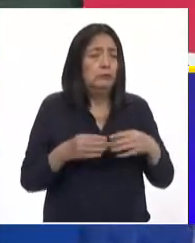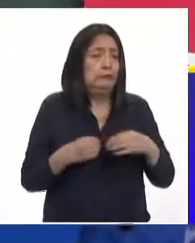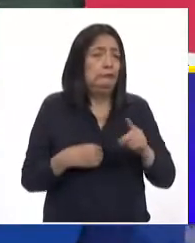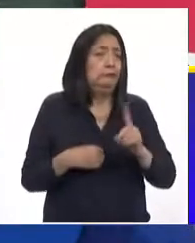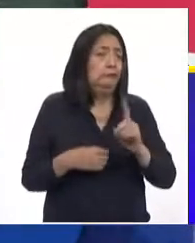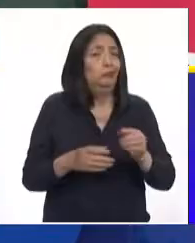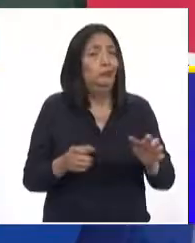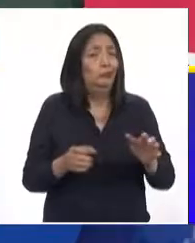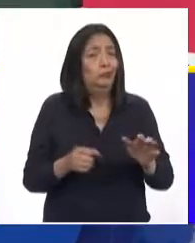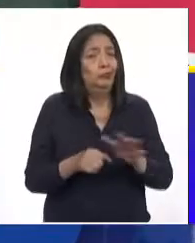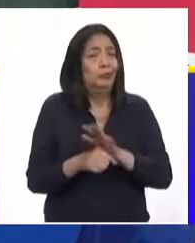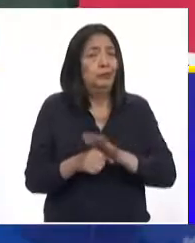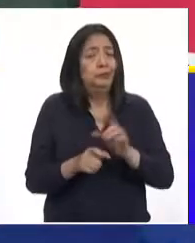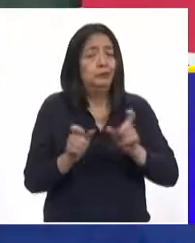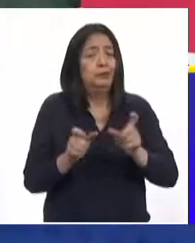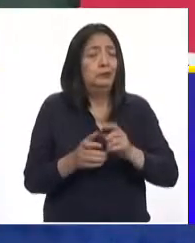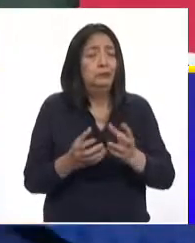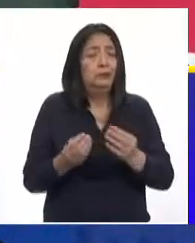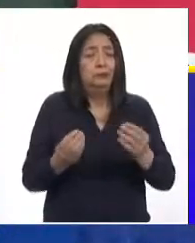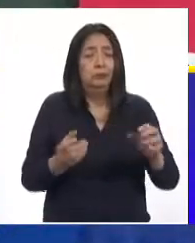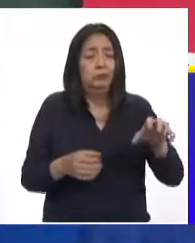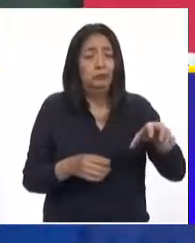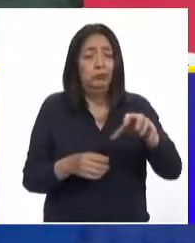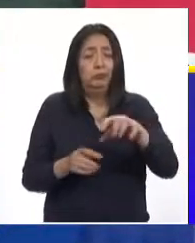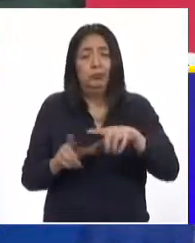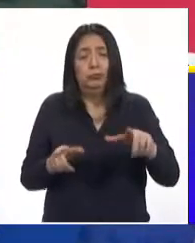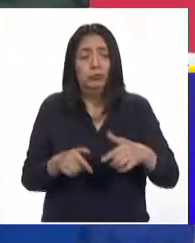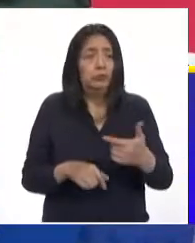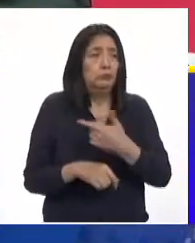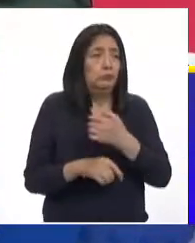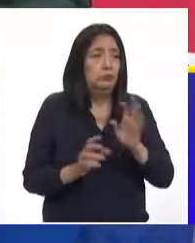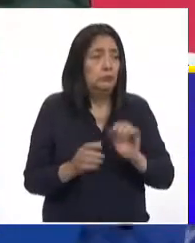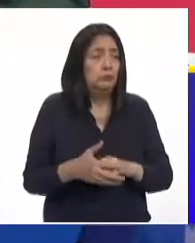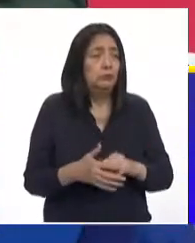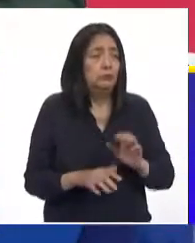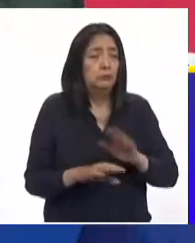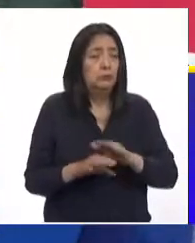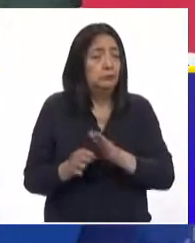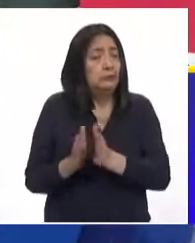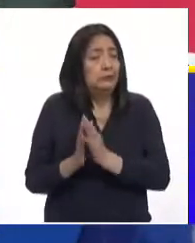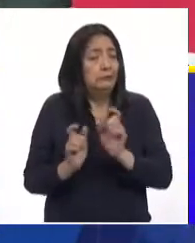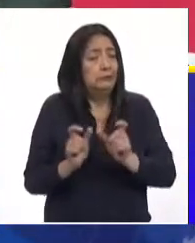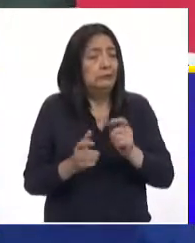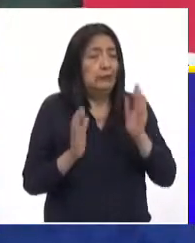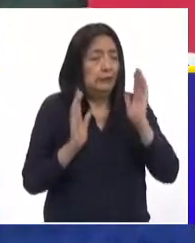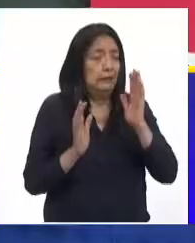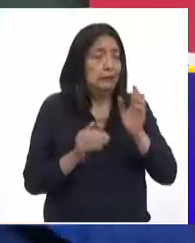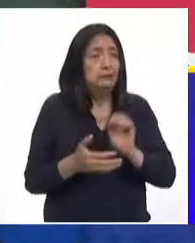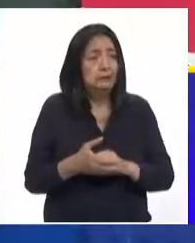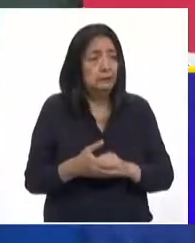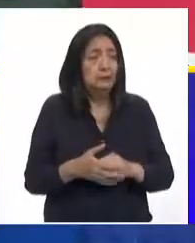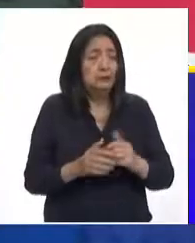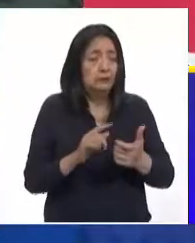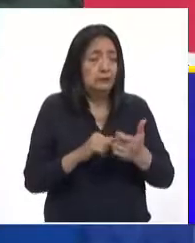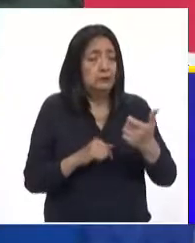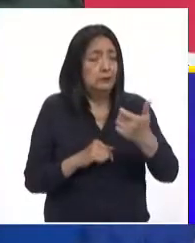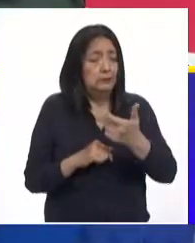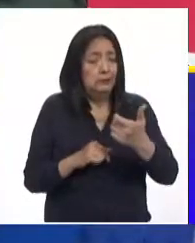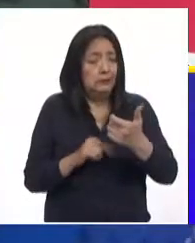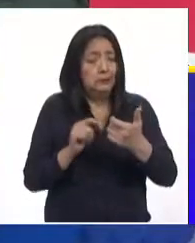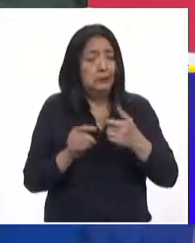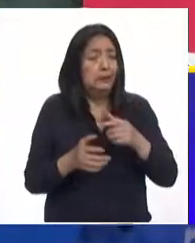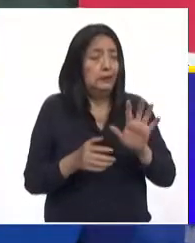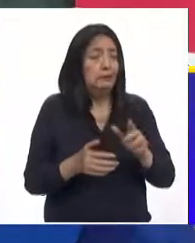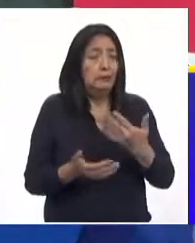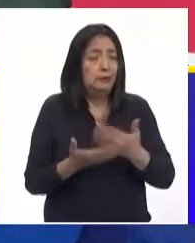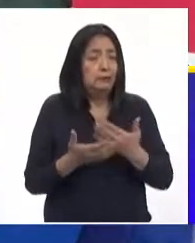suficiente para tantos módulos de vacunación, por lo tanto, lo que exhortan a la población es que estemos atentos, que graben cada uno de los procesos,